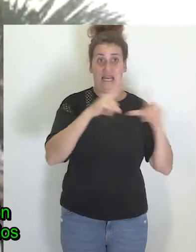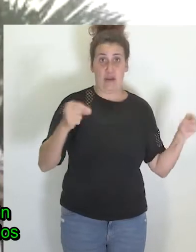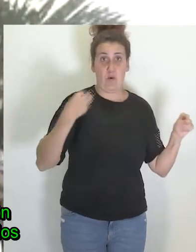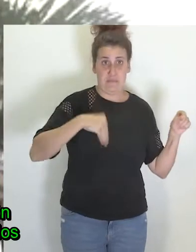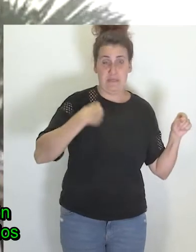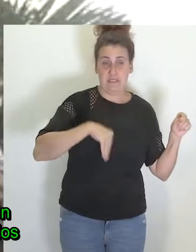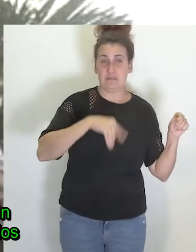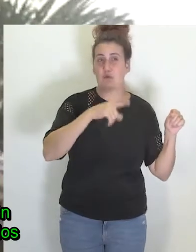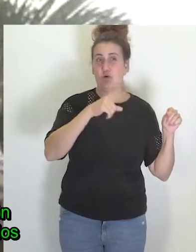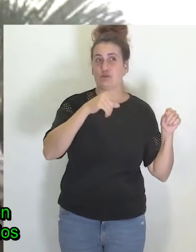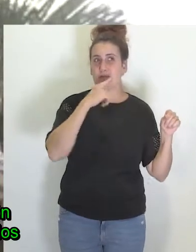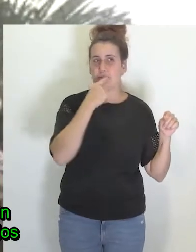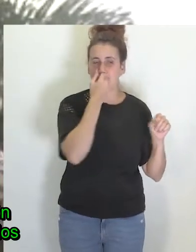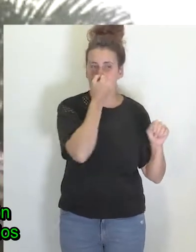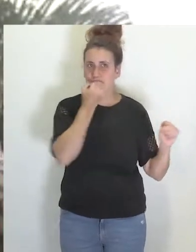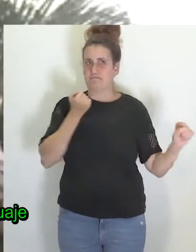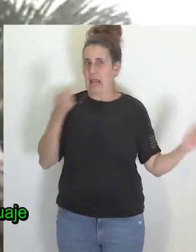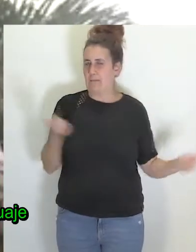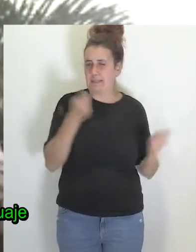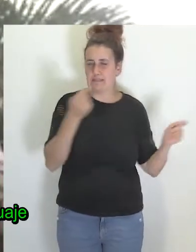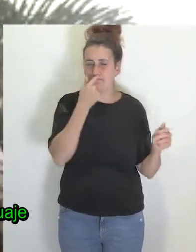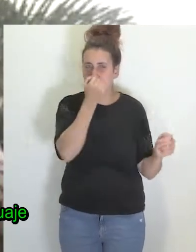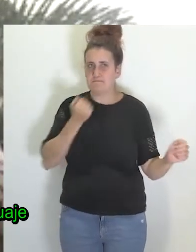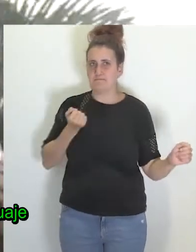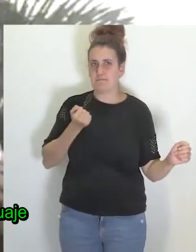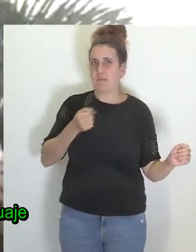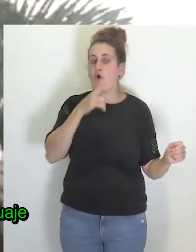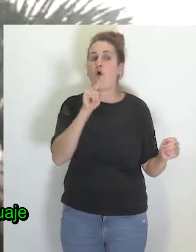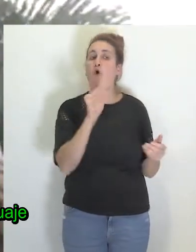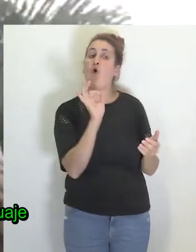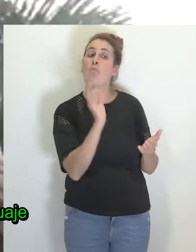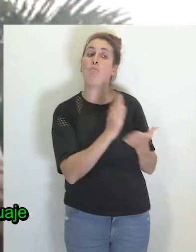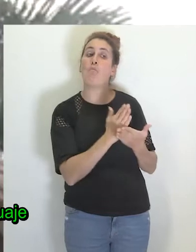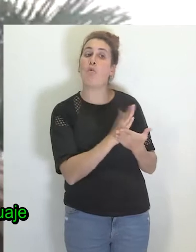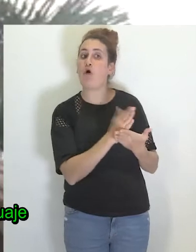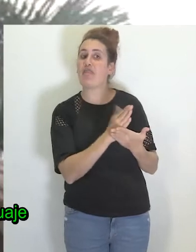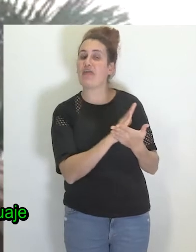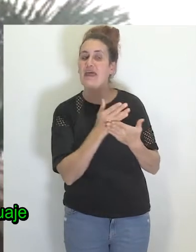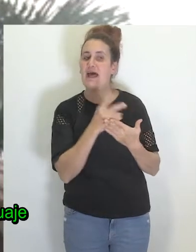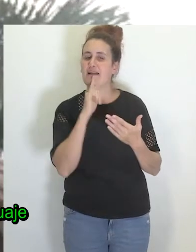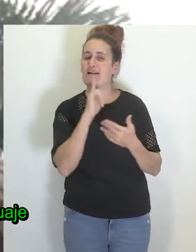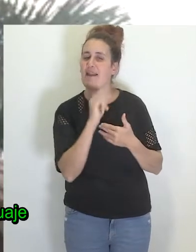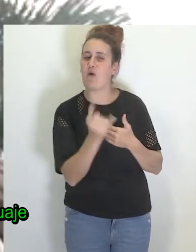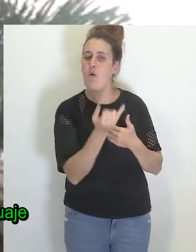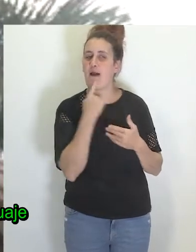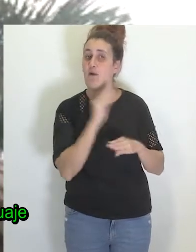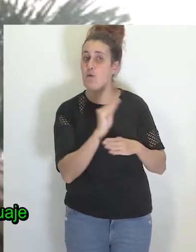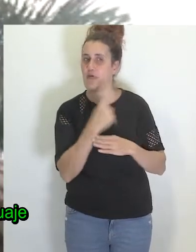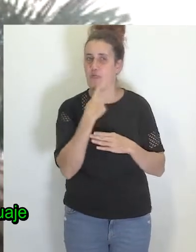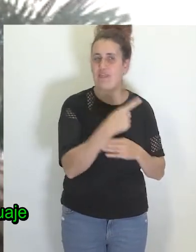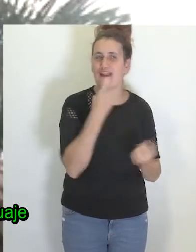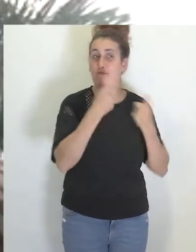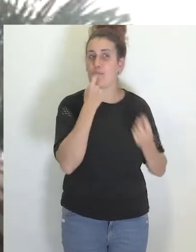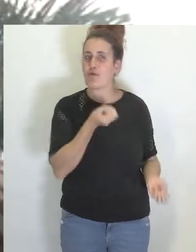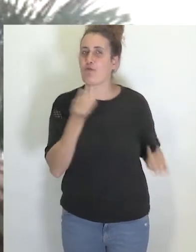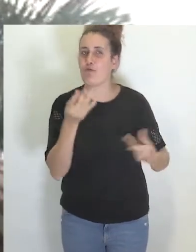Nicaragua están silenciados o tienen que moderar su lenguaje o lo que van a